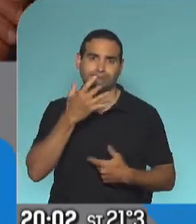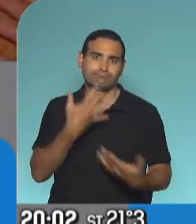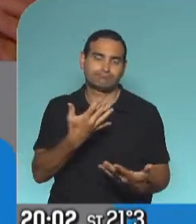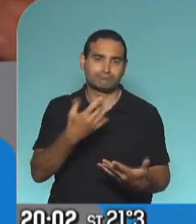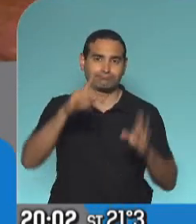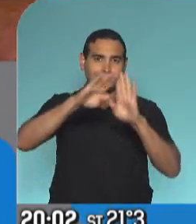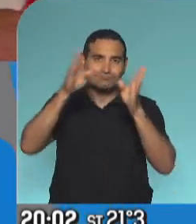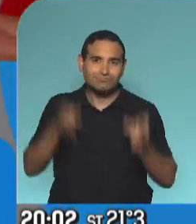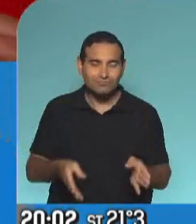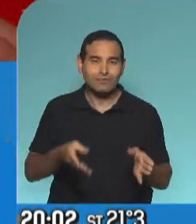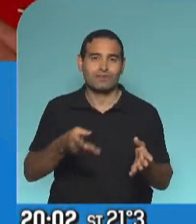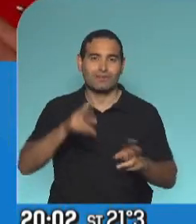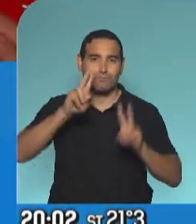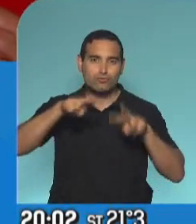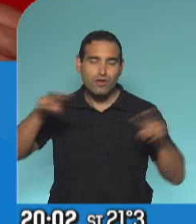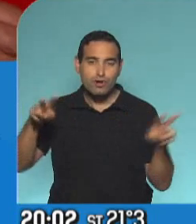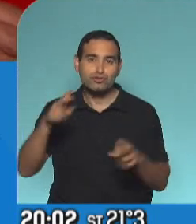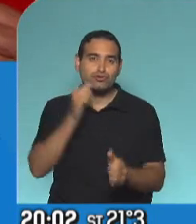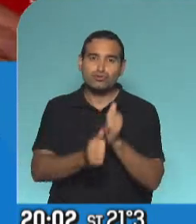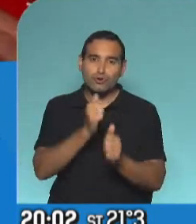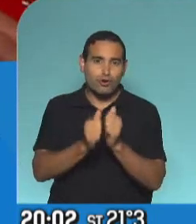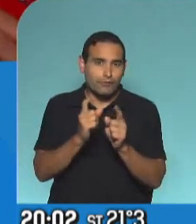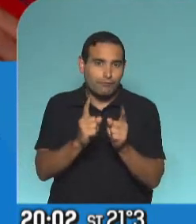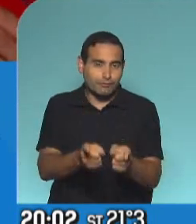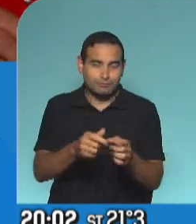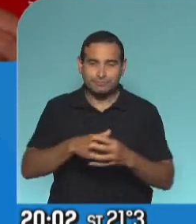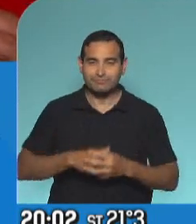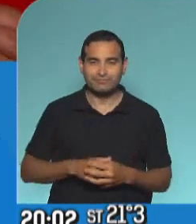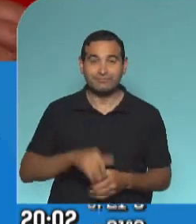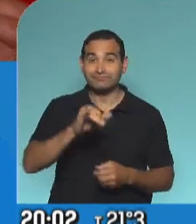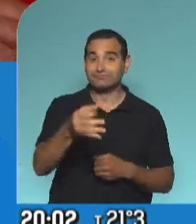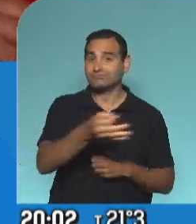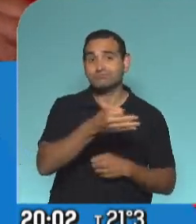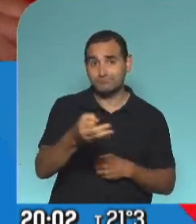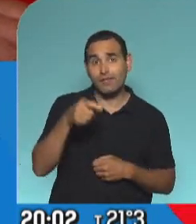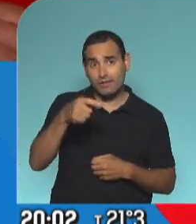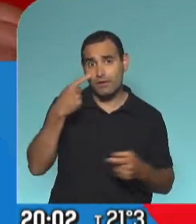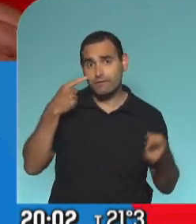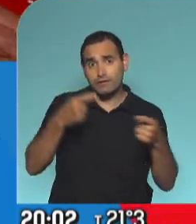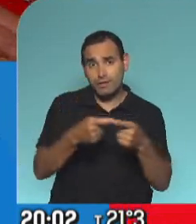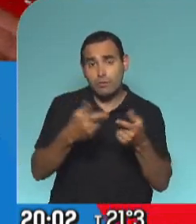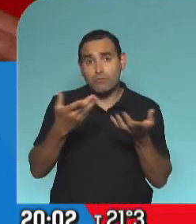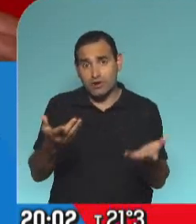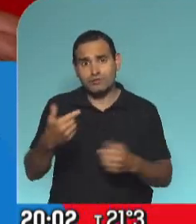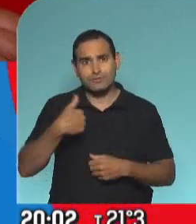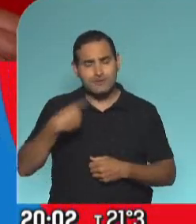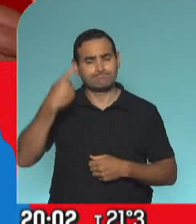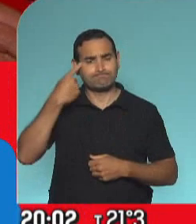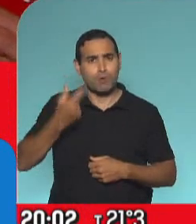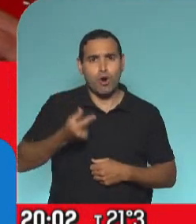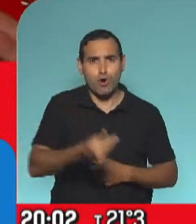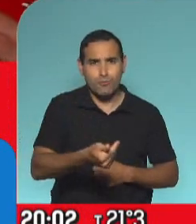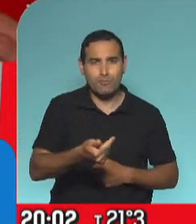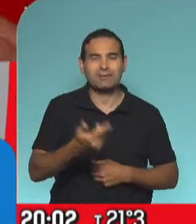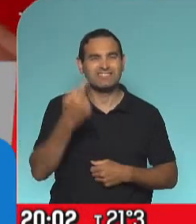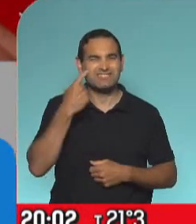mantener la historia viva de quien es nuestro ídolo máximo. Sí, por supuesto, y ese fue el fin que me animó, ¿no? Quizás a veces la